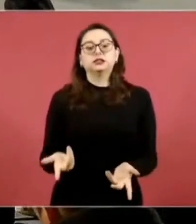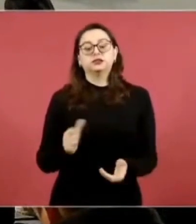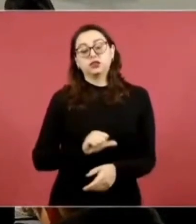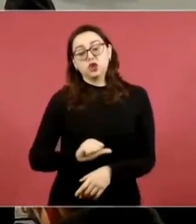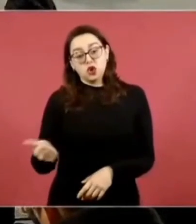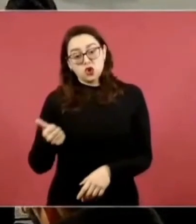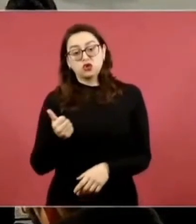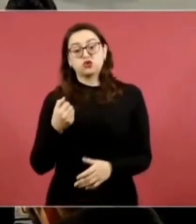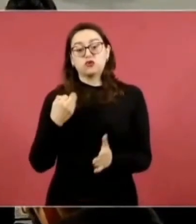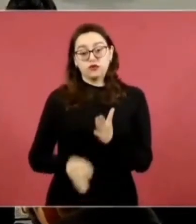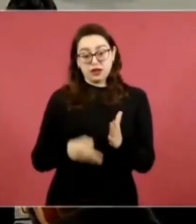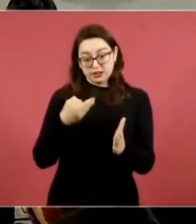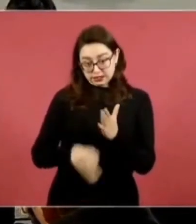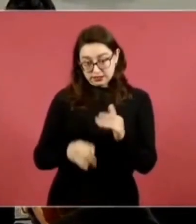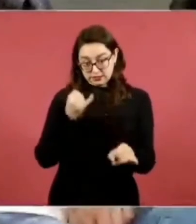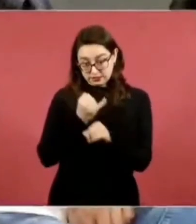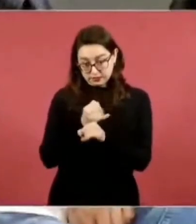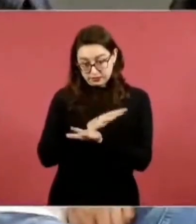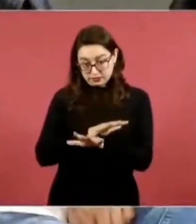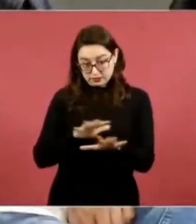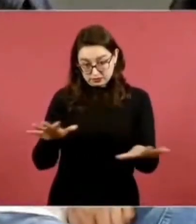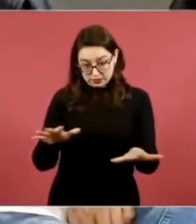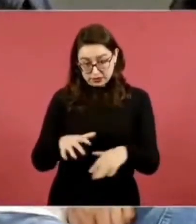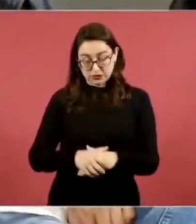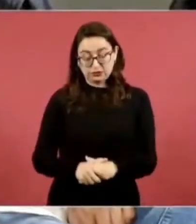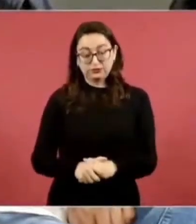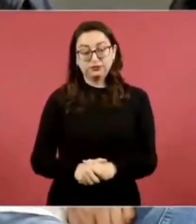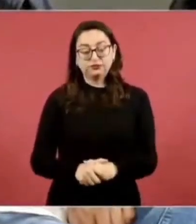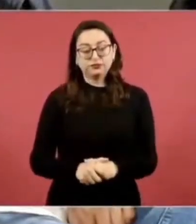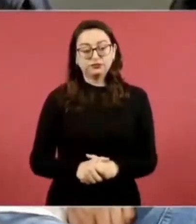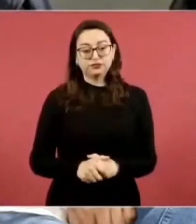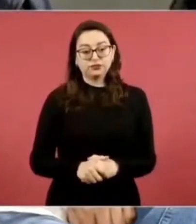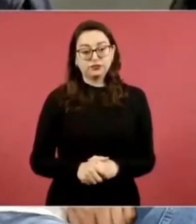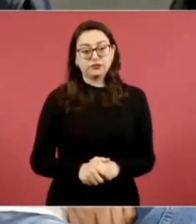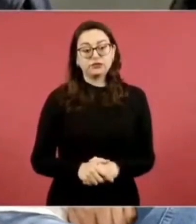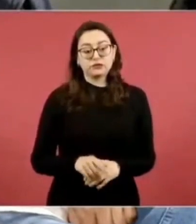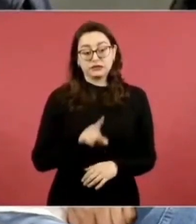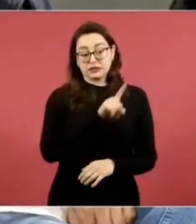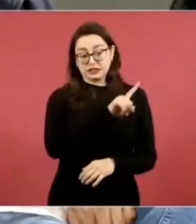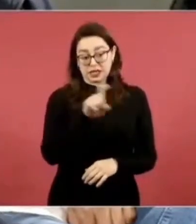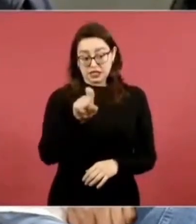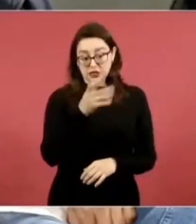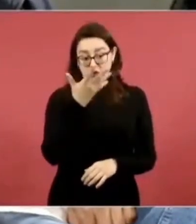dijo es esa base de datos, por ejemplo, esos